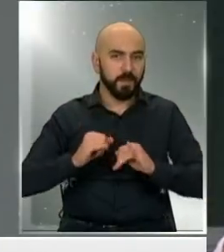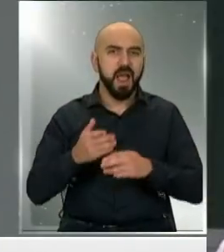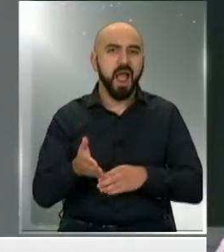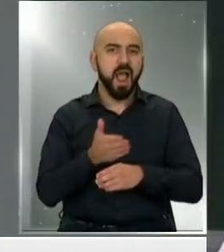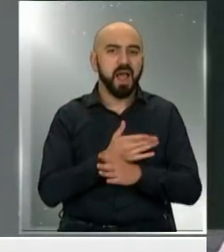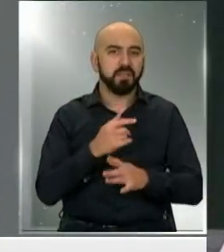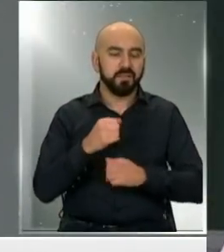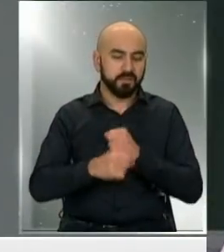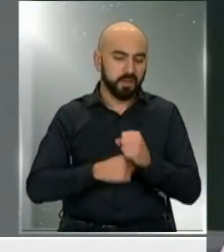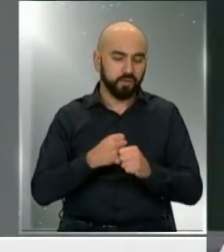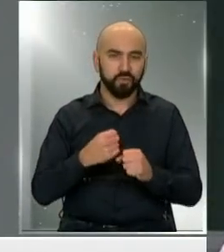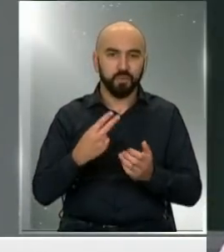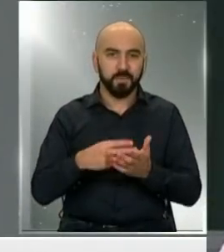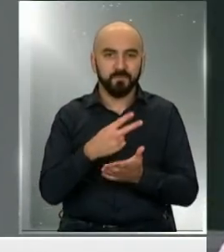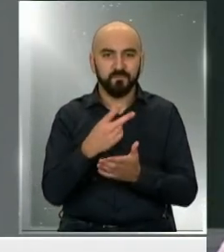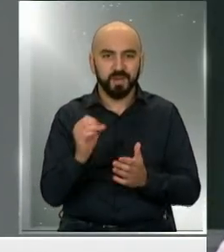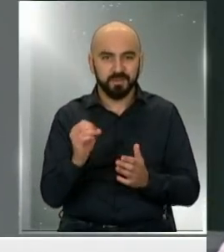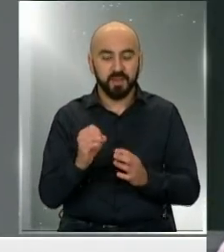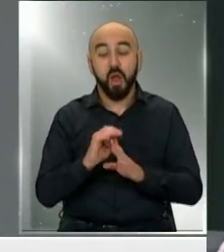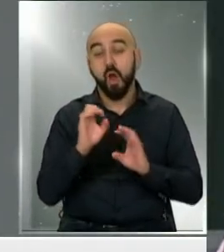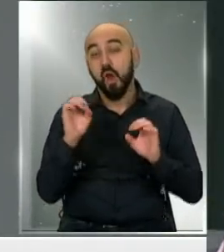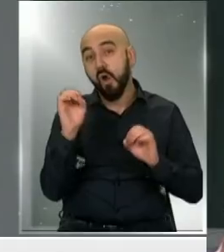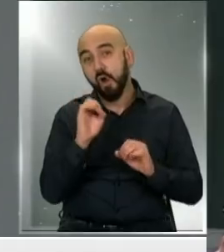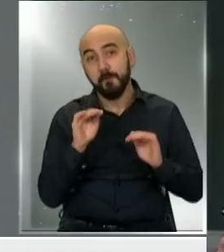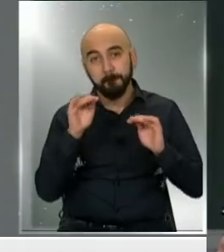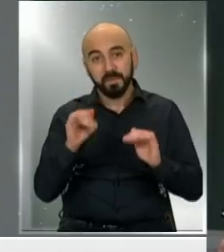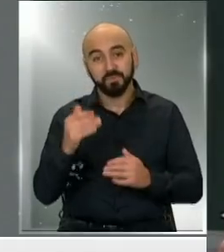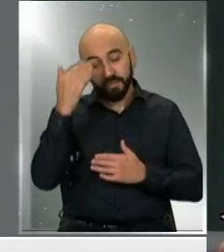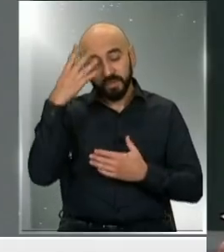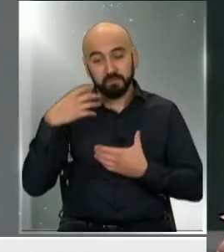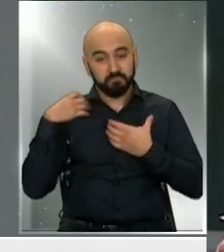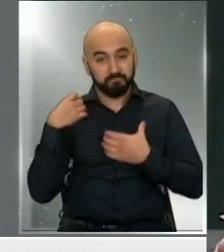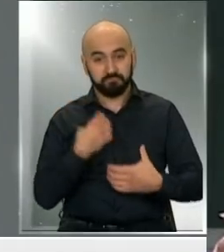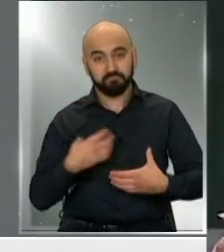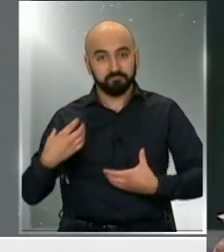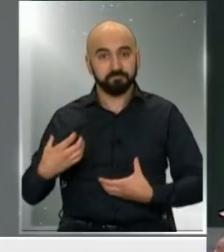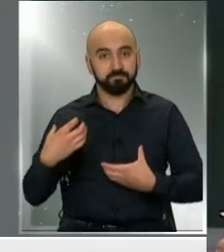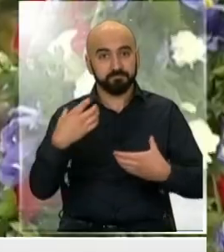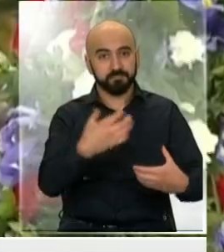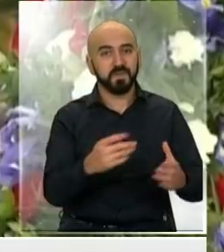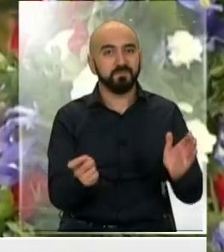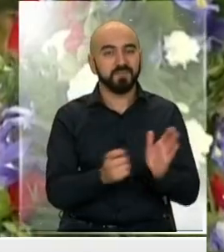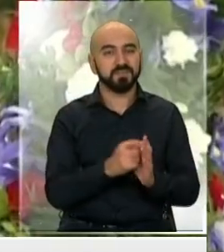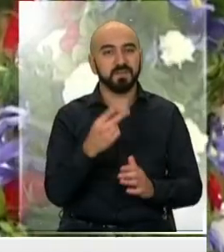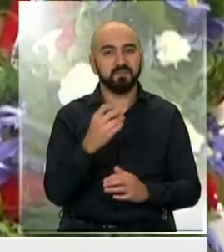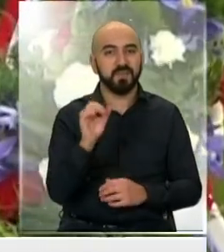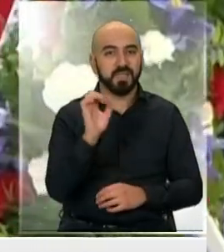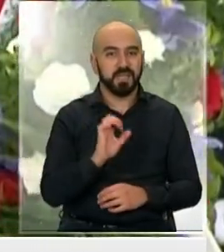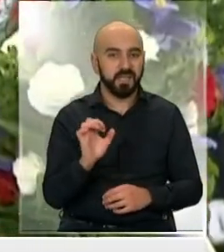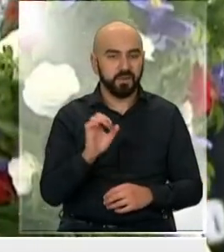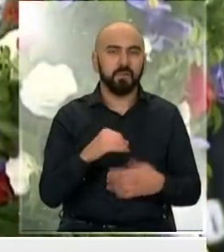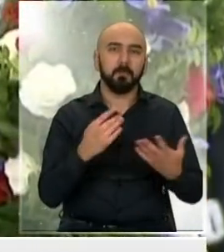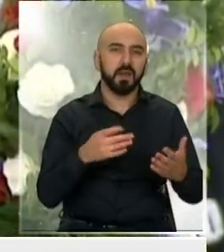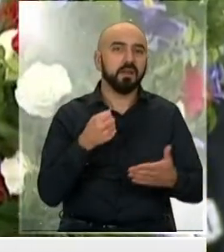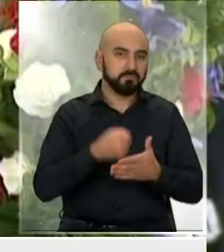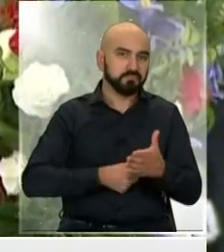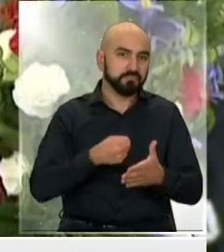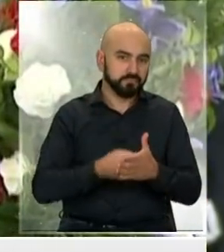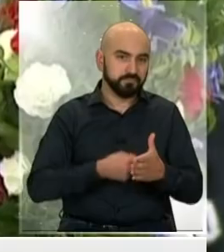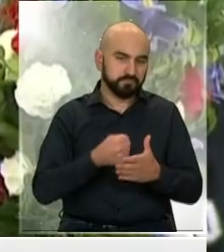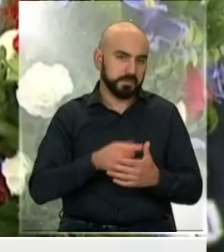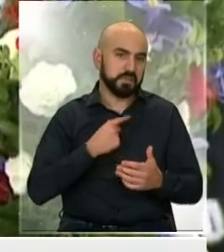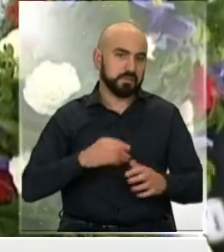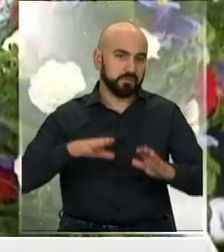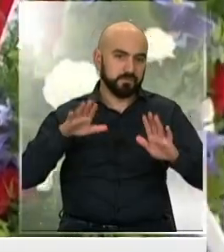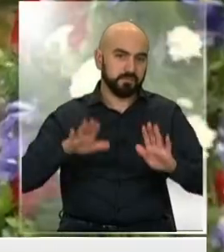2020 o el mismo día de la toma de posesión de Joe Biden el 20 de enero para poder seguir dando su batalla por permanecer en